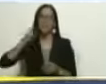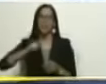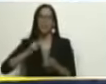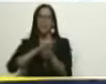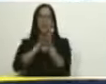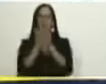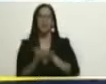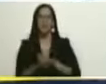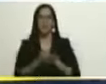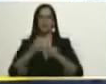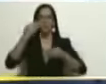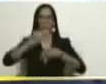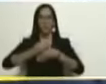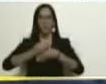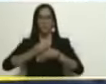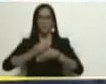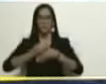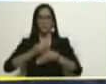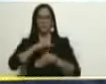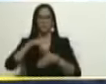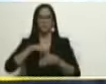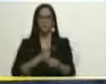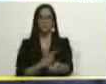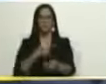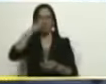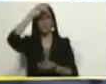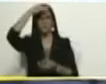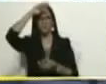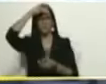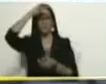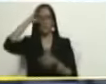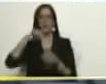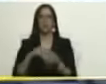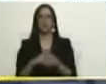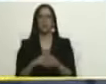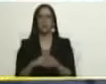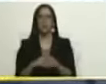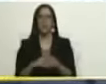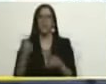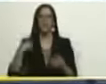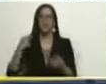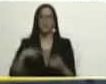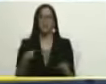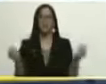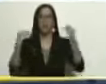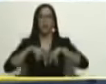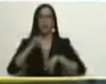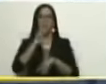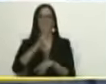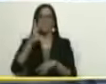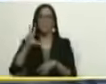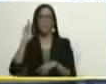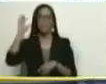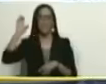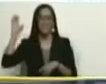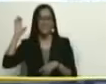bloqueo de nuestra hermana Cuba. Hemos tenido el consenso de los 33 países en la